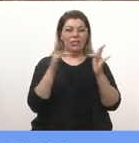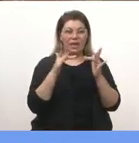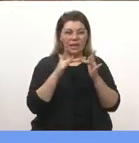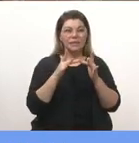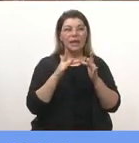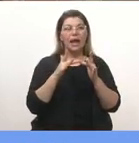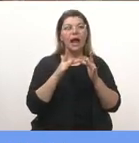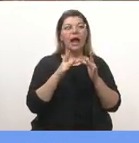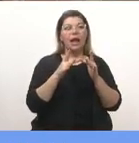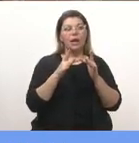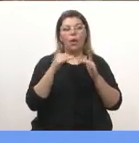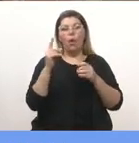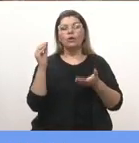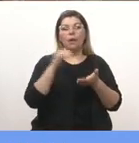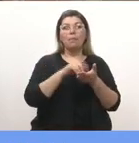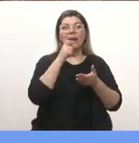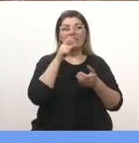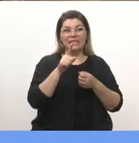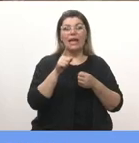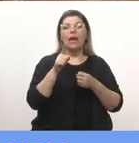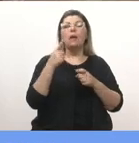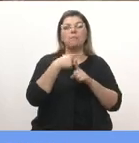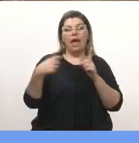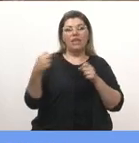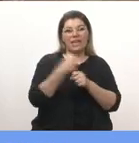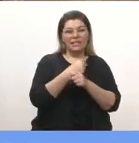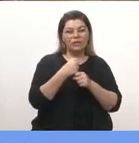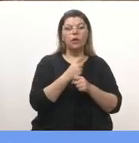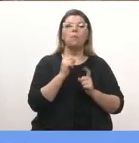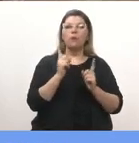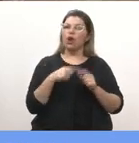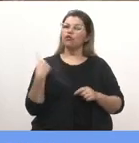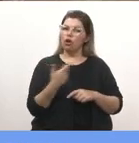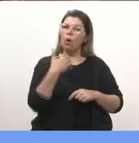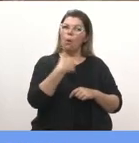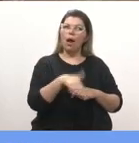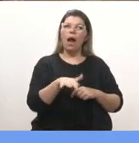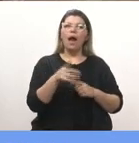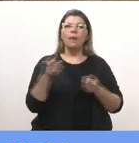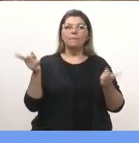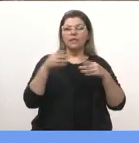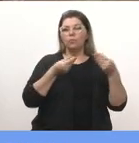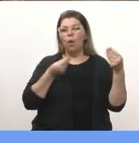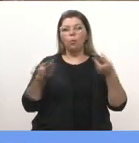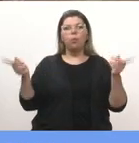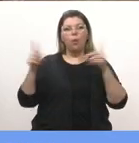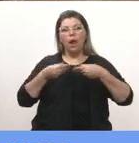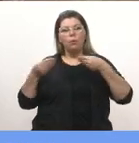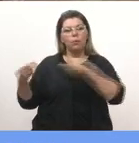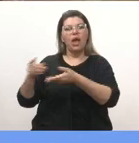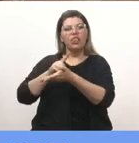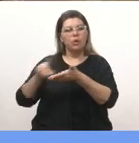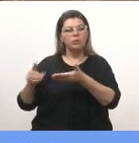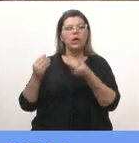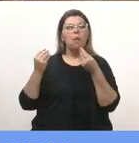no lo voy a hacer mucho más extenso, sí, esta es una media sanción, pero nosotros vamos a volver este dictamen a la Cámara de Diputados